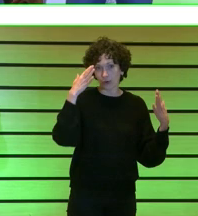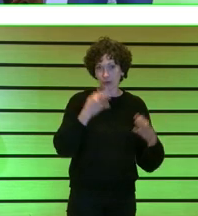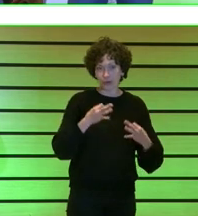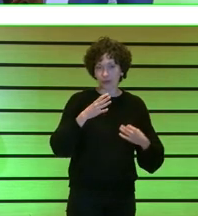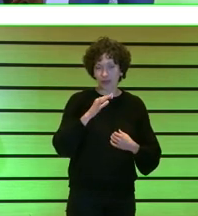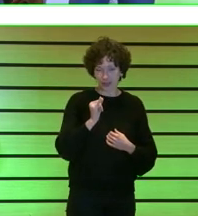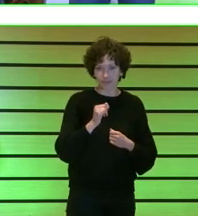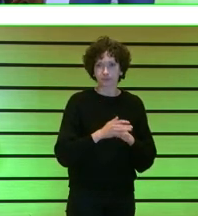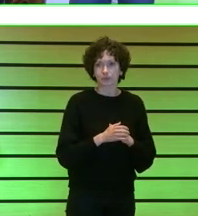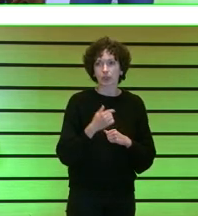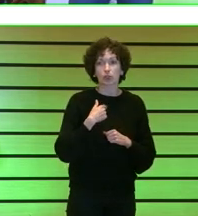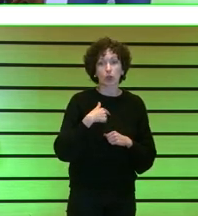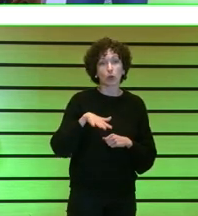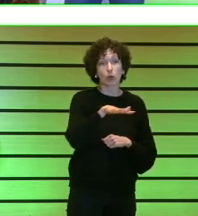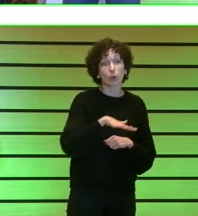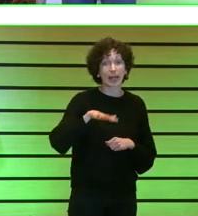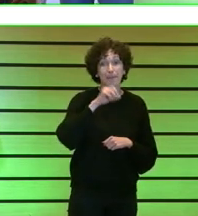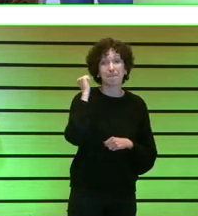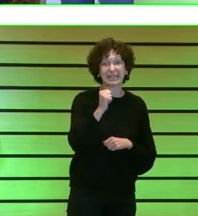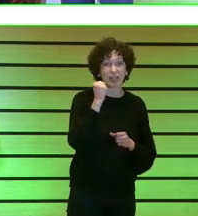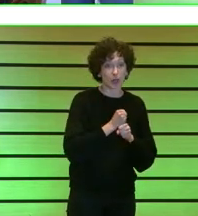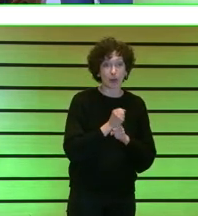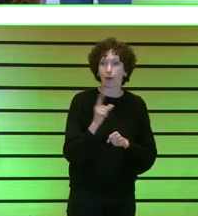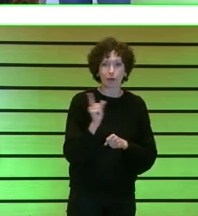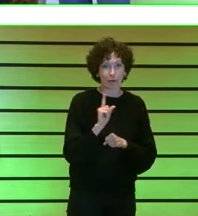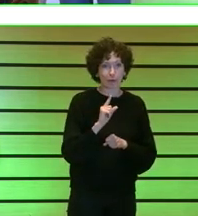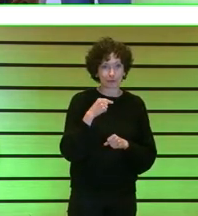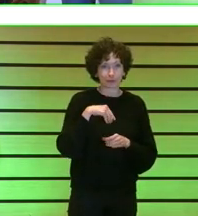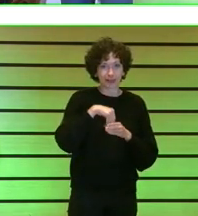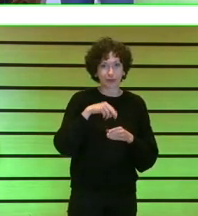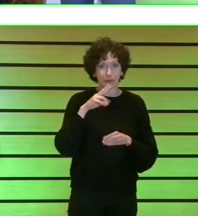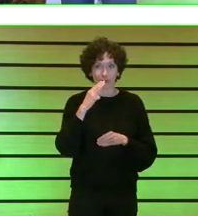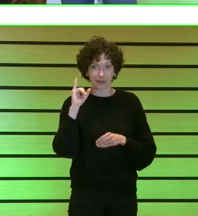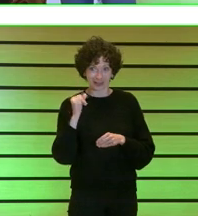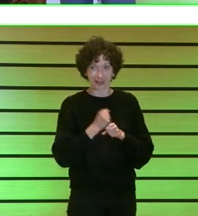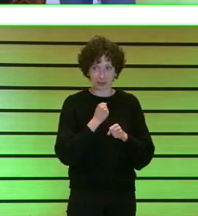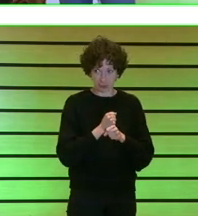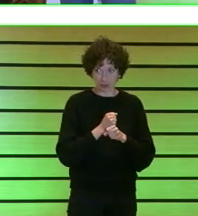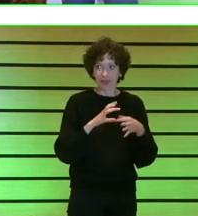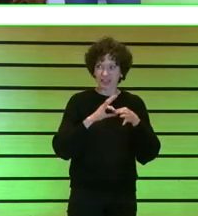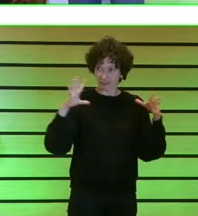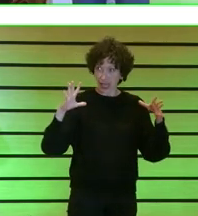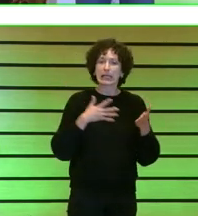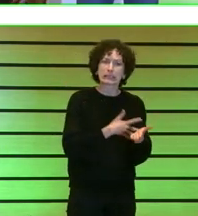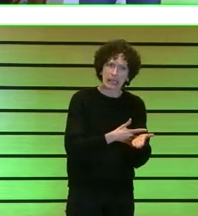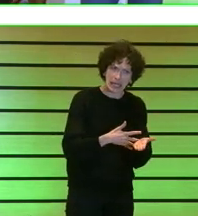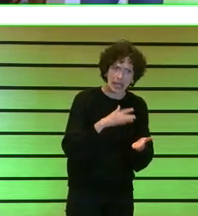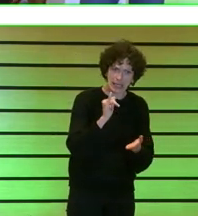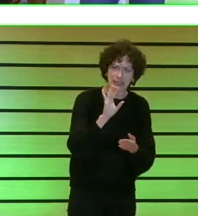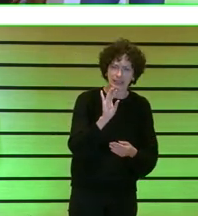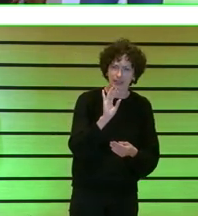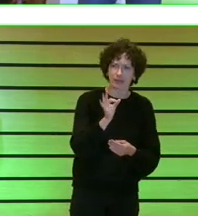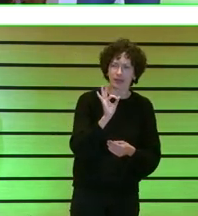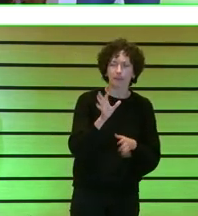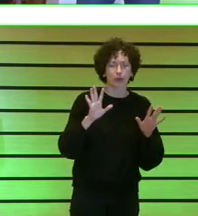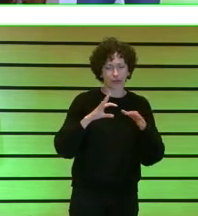yo trabajo no trabajo en un matadero trabajo en una unidad de cuidados intensivos no tiene nada que ver hay sangre eso también es verdad